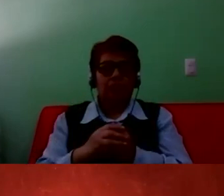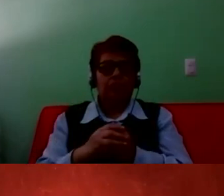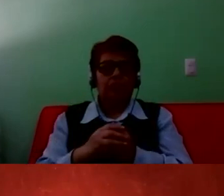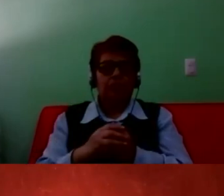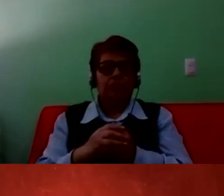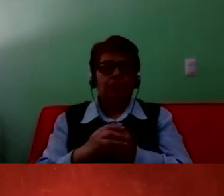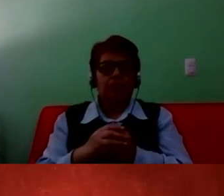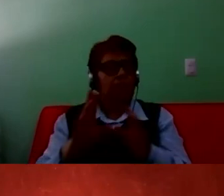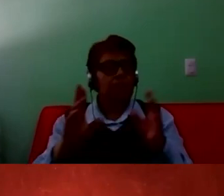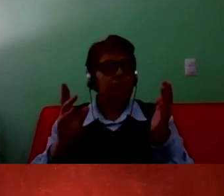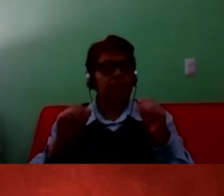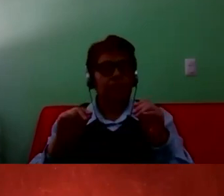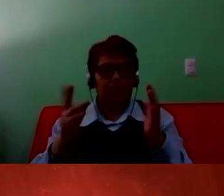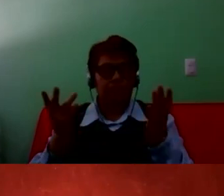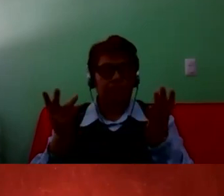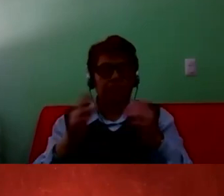No.